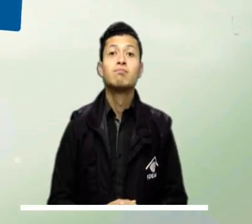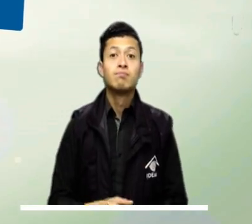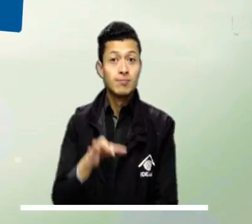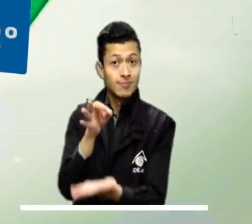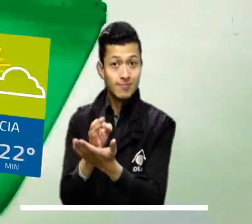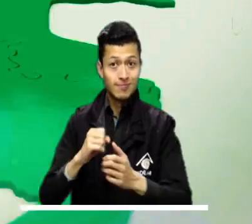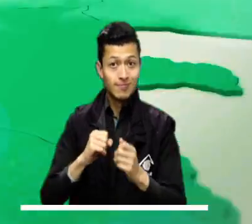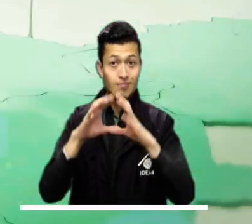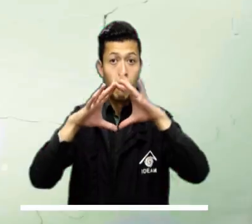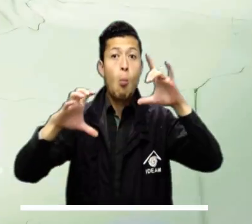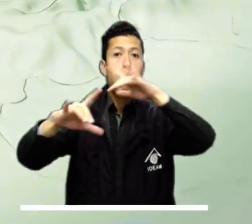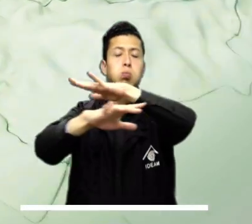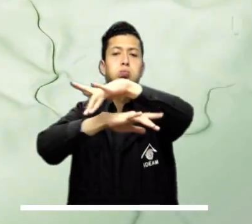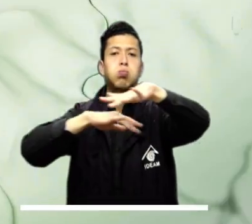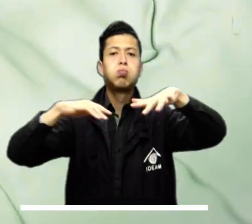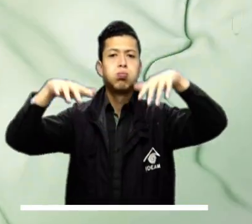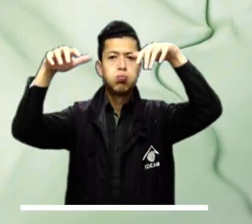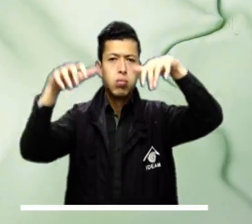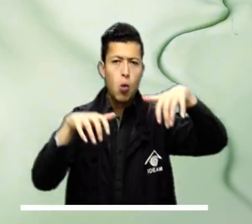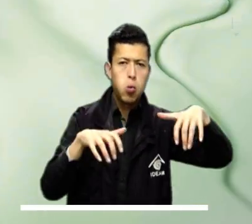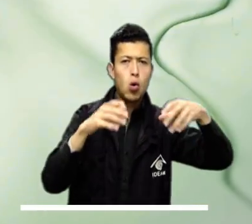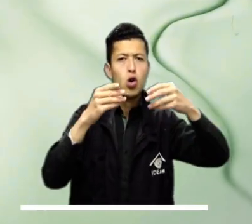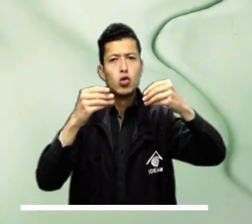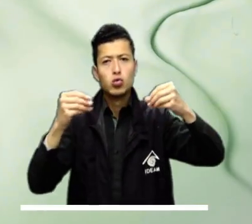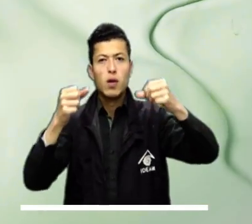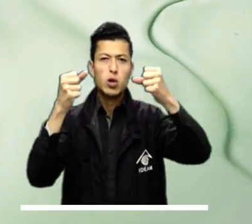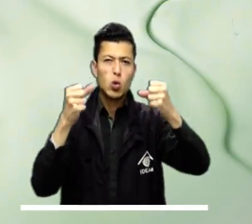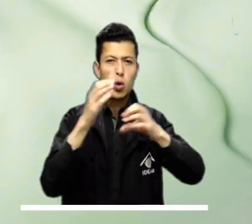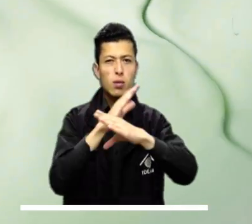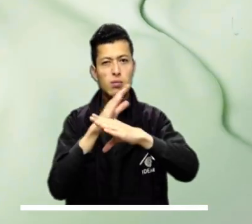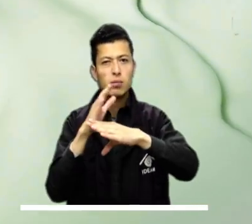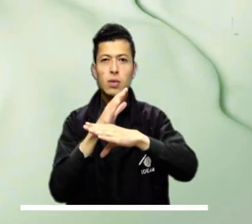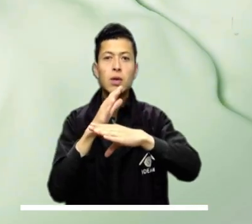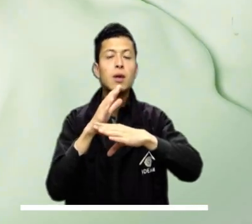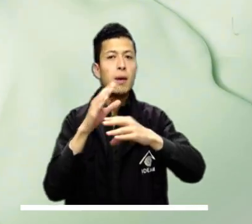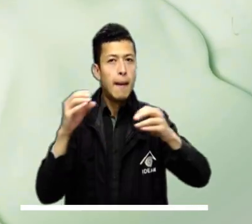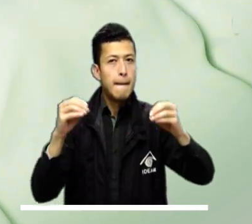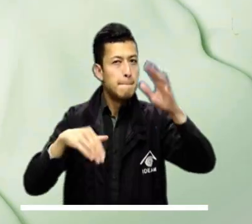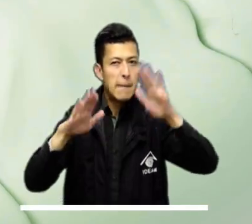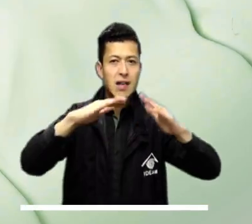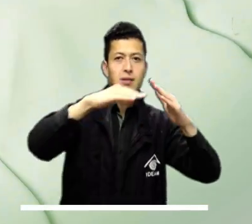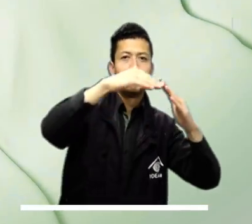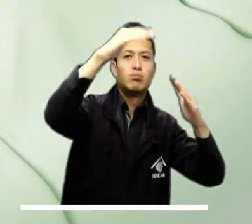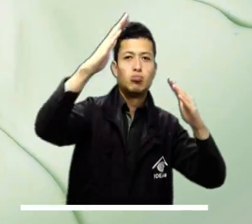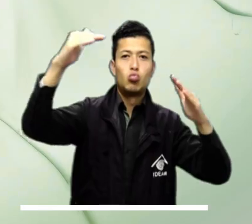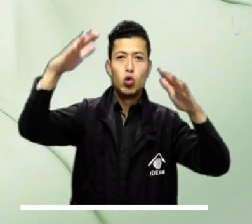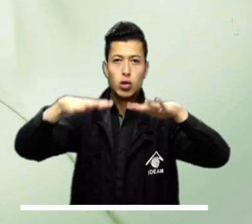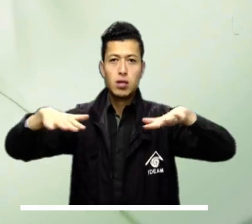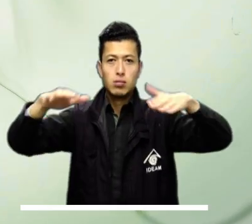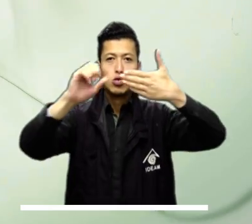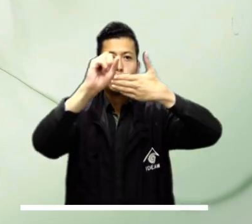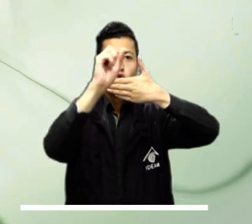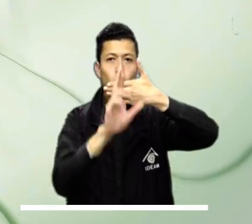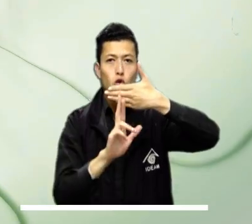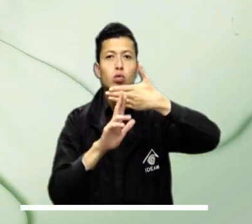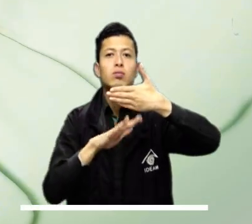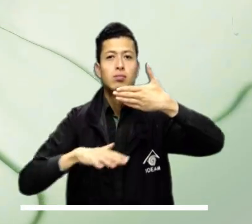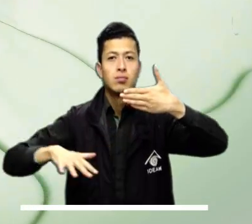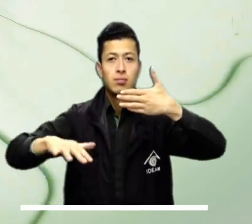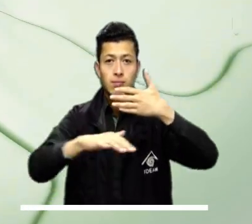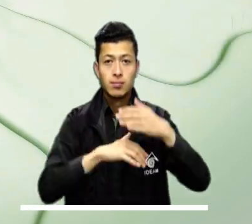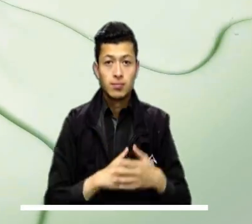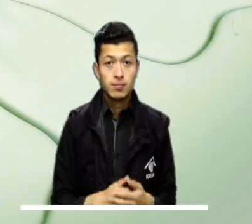capital tendrá una mañana de cielos entre parcial a mayormente cubiertos con lluvias entre ligeras y moderadas, especialmente en los